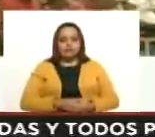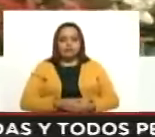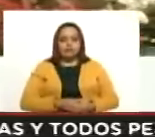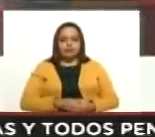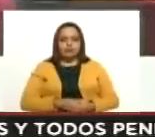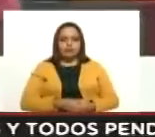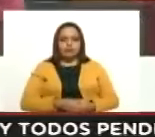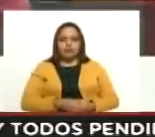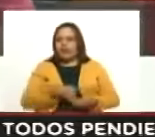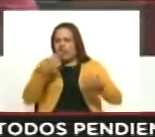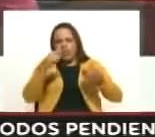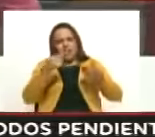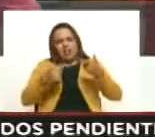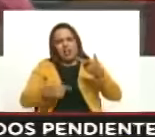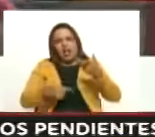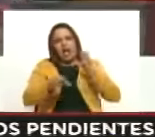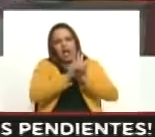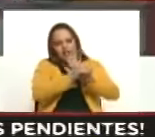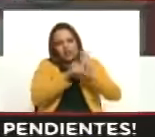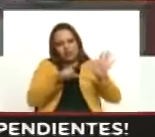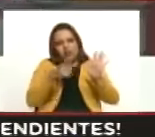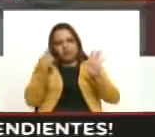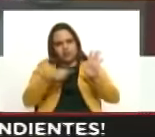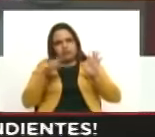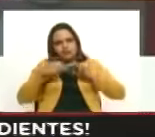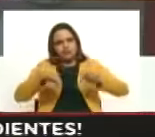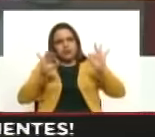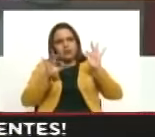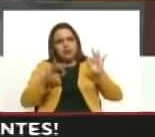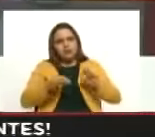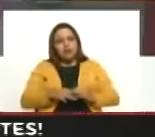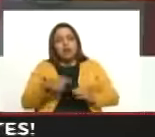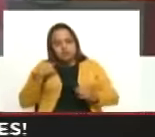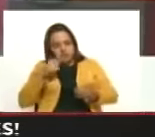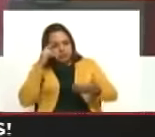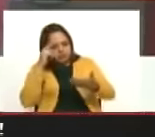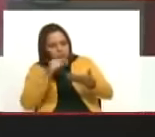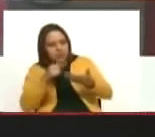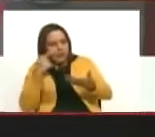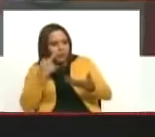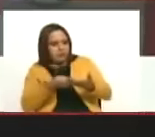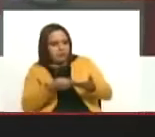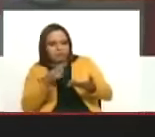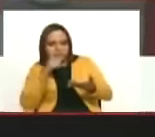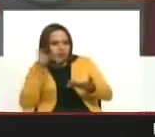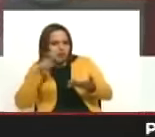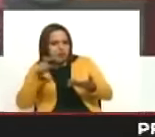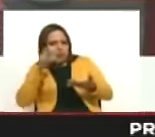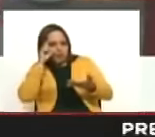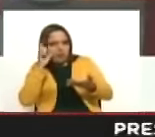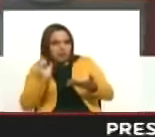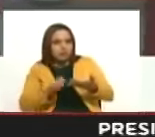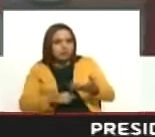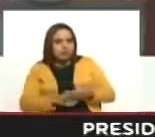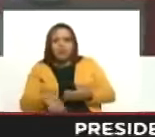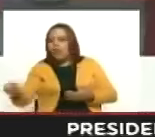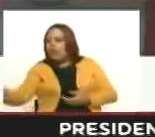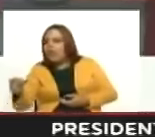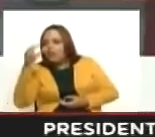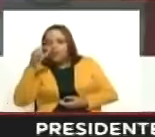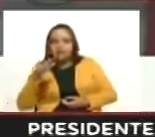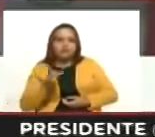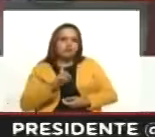Hay varios. ¿Qué tengo? Yo veo, Pedro cree que yo no veo esta letrica. Me acerca uno dicho con una letra como